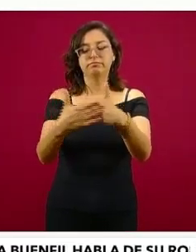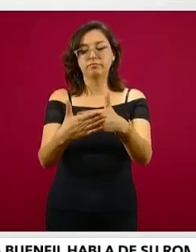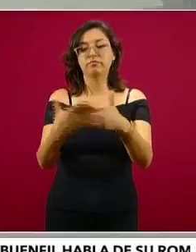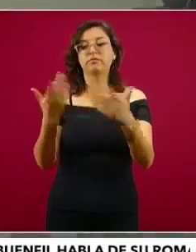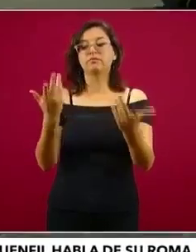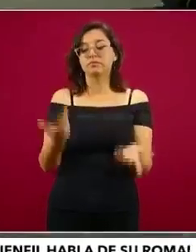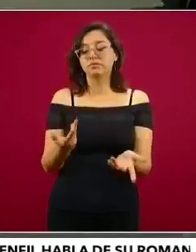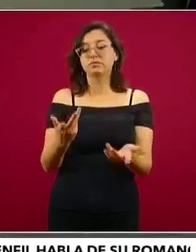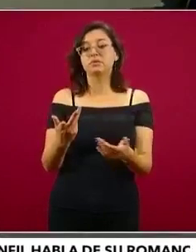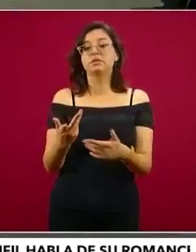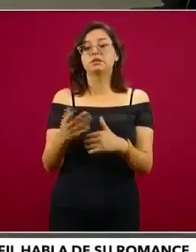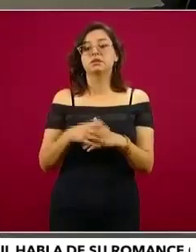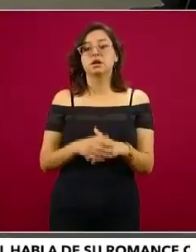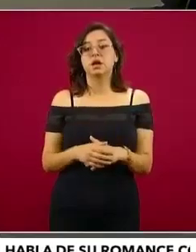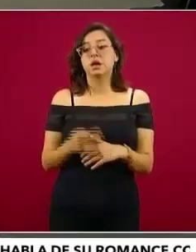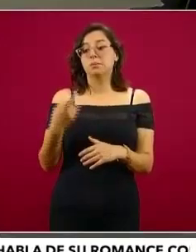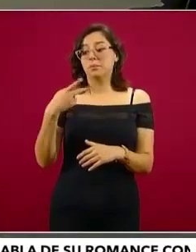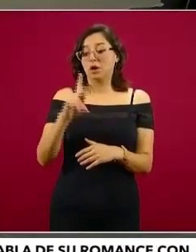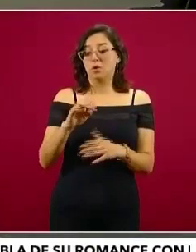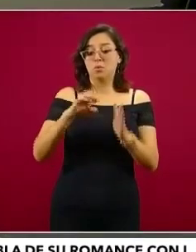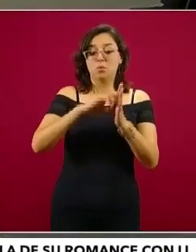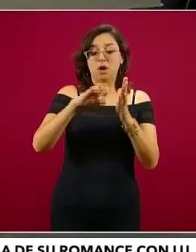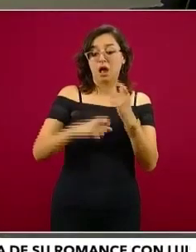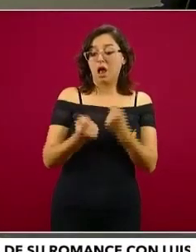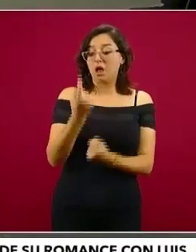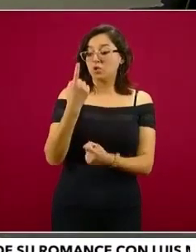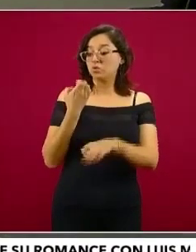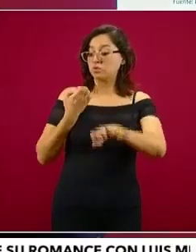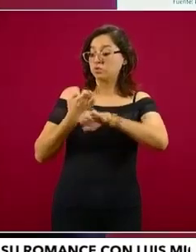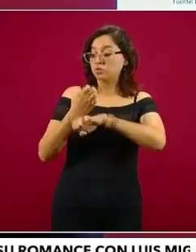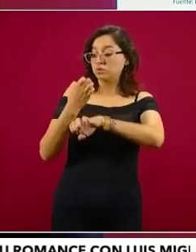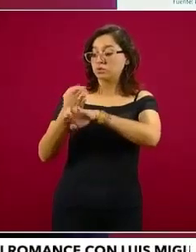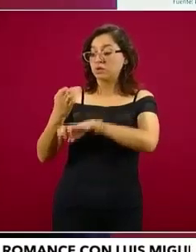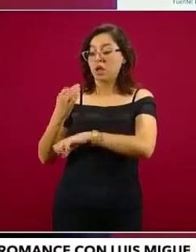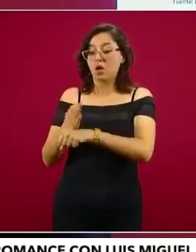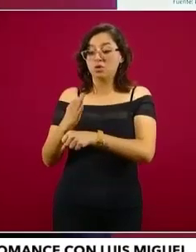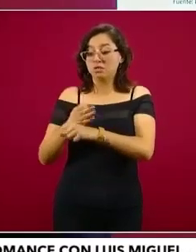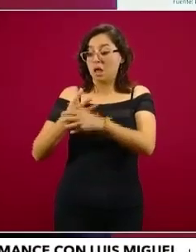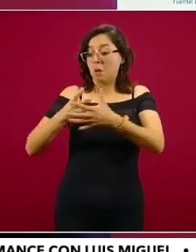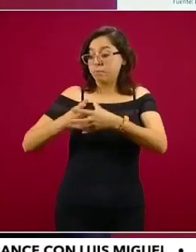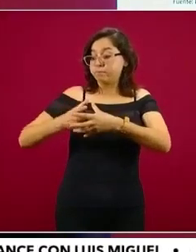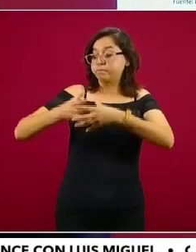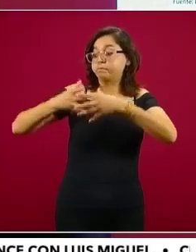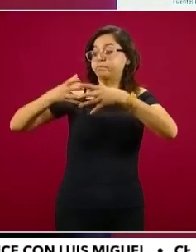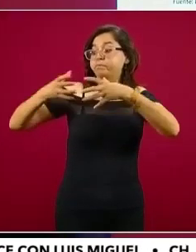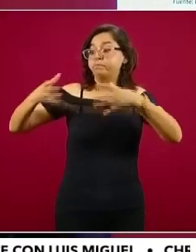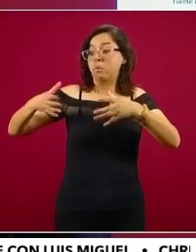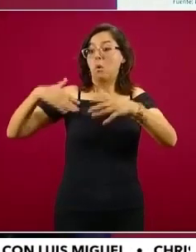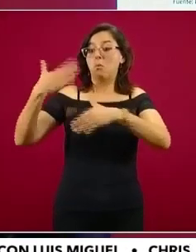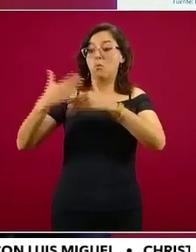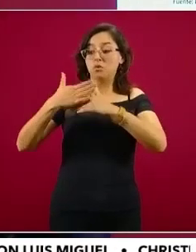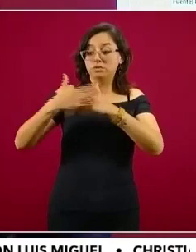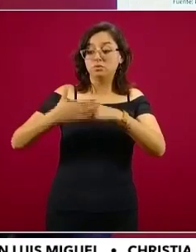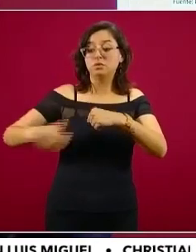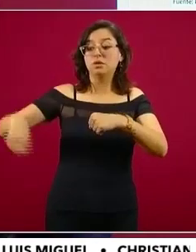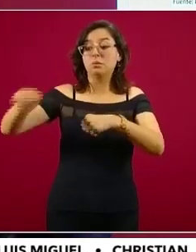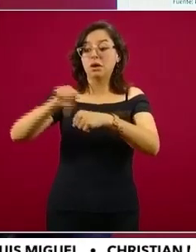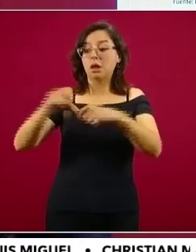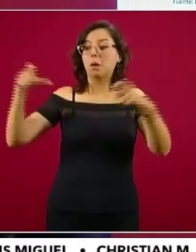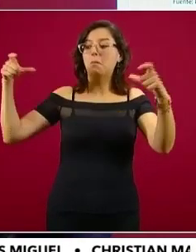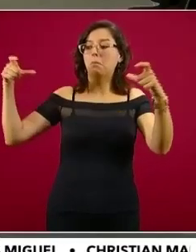iniciando o ya encontrándose en la parte descendente de la curva epidémica para su